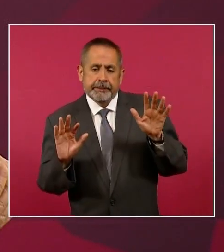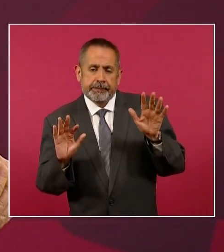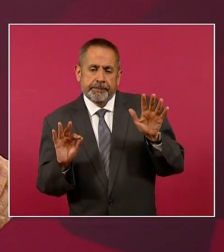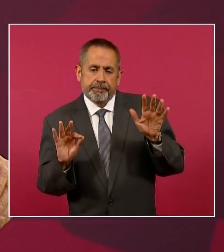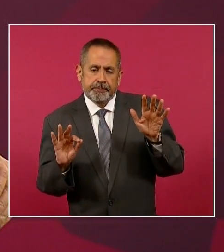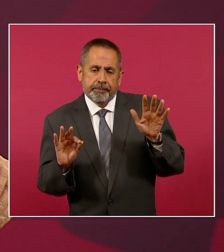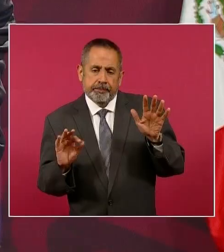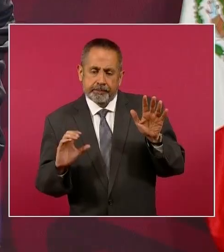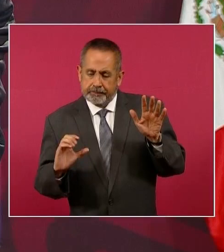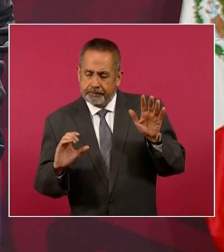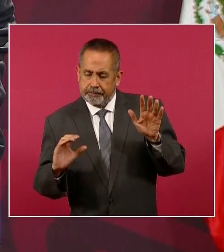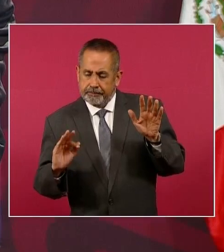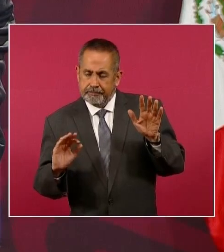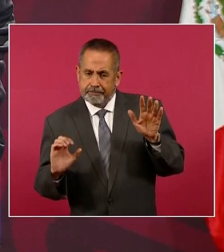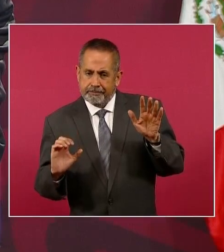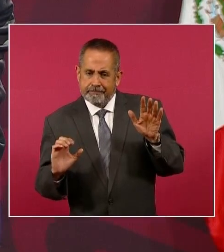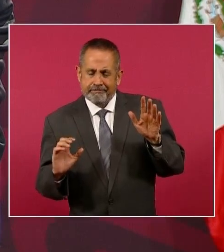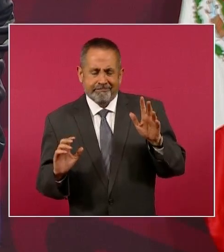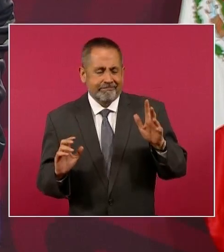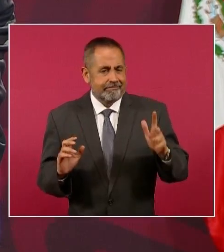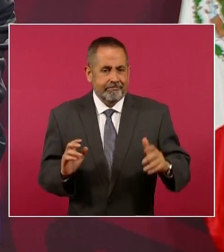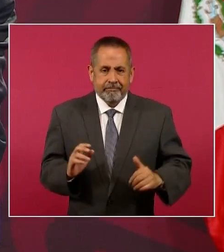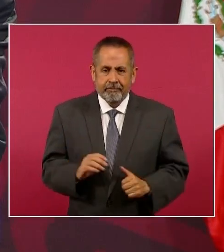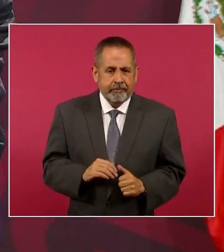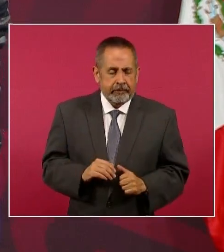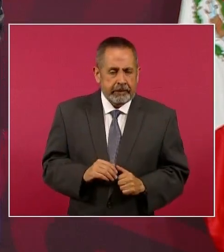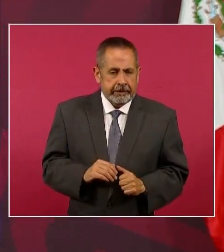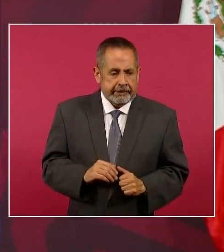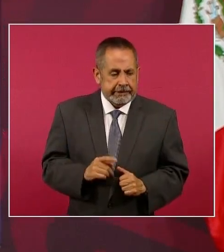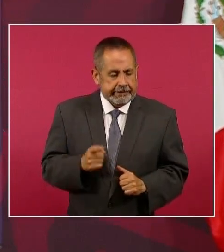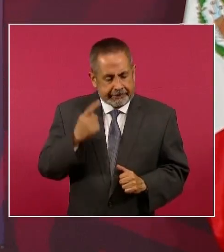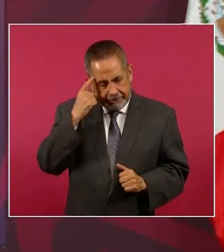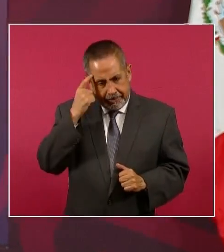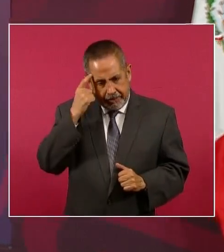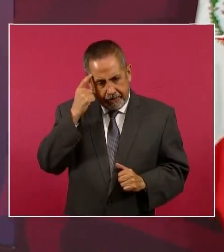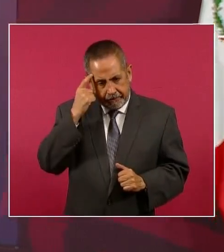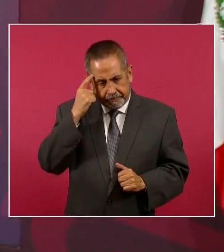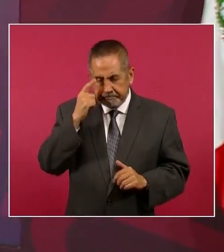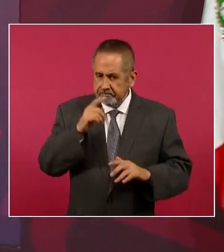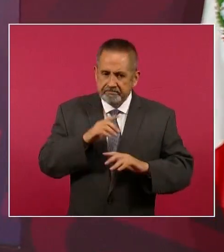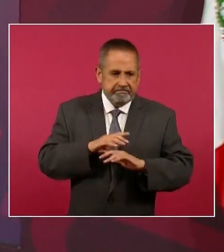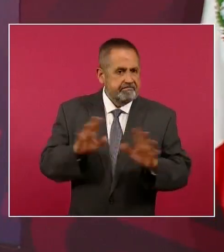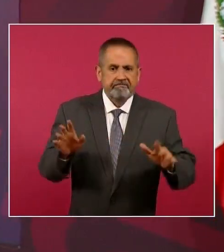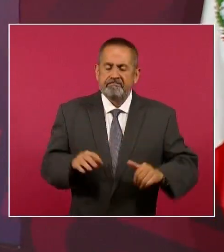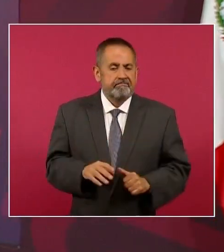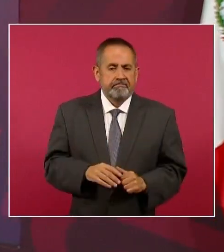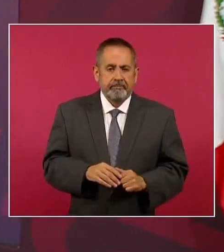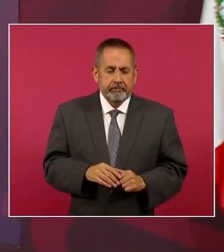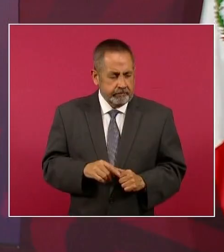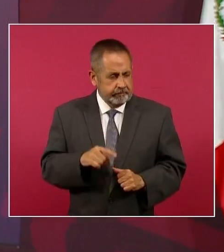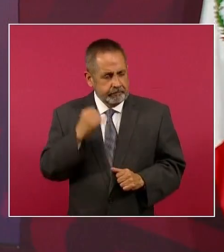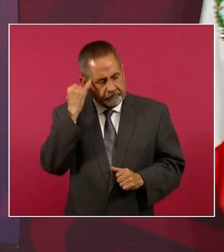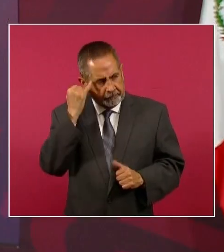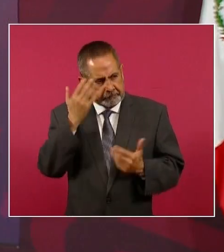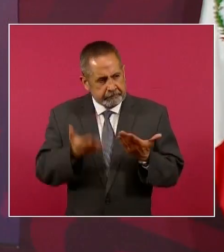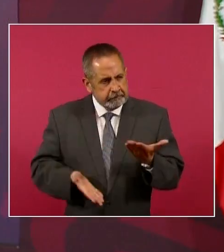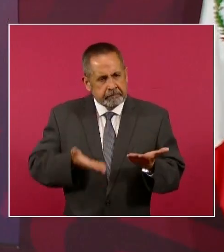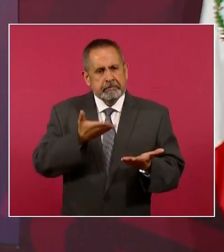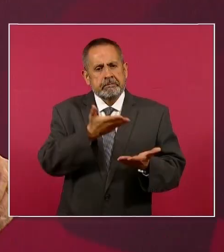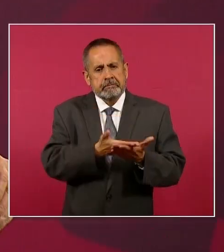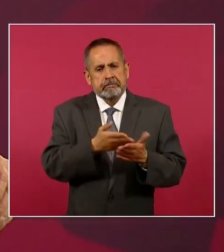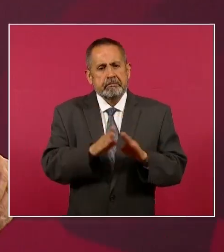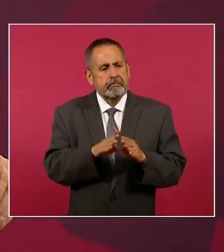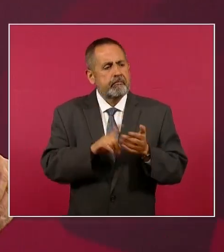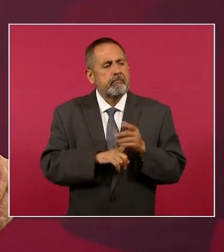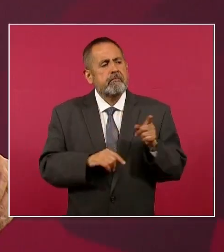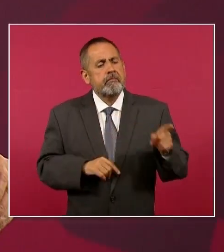40% la Comisión Federal de Electricidad. Entonces, surgió este planteamiento.